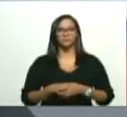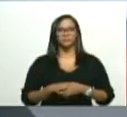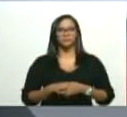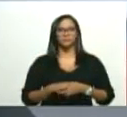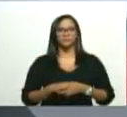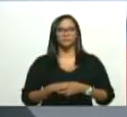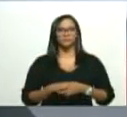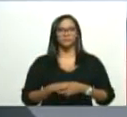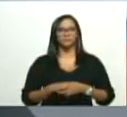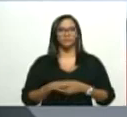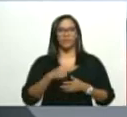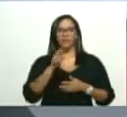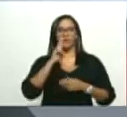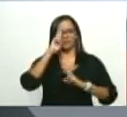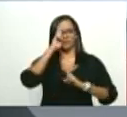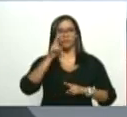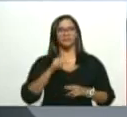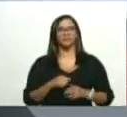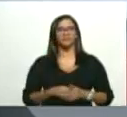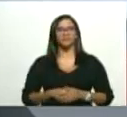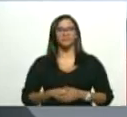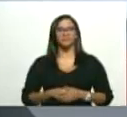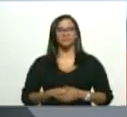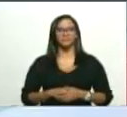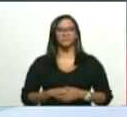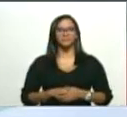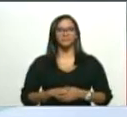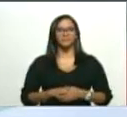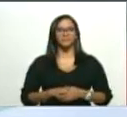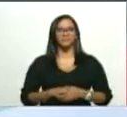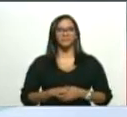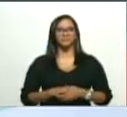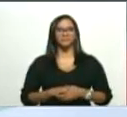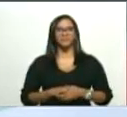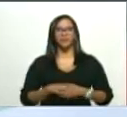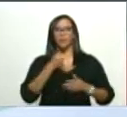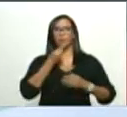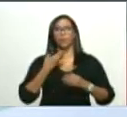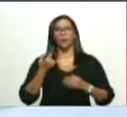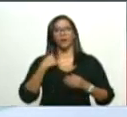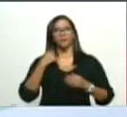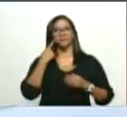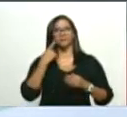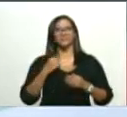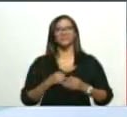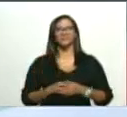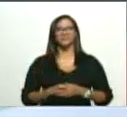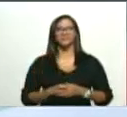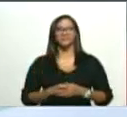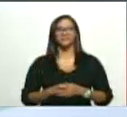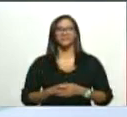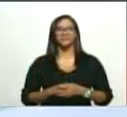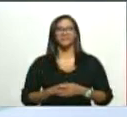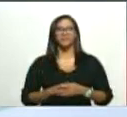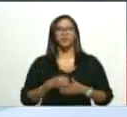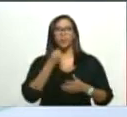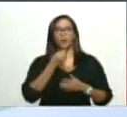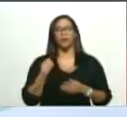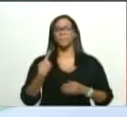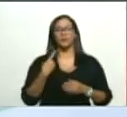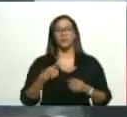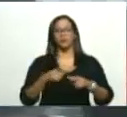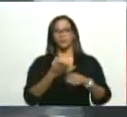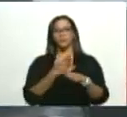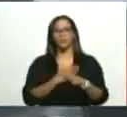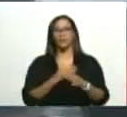¿Quieren agarrar la respuesta? Sí, claro. ¿Cuál es la visión que tendríamos que adoptar? Ajá. Bueno, primero que nada, creo